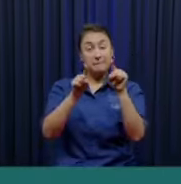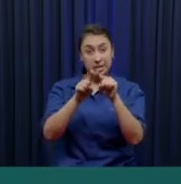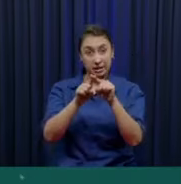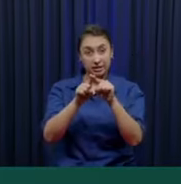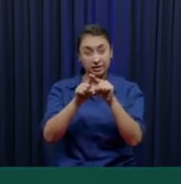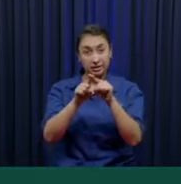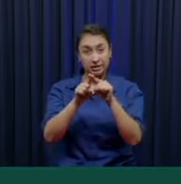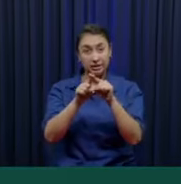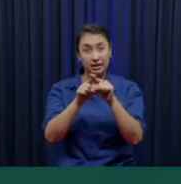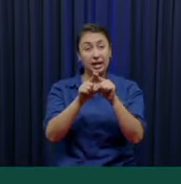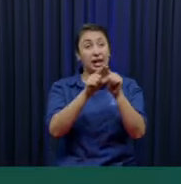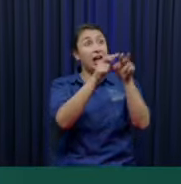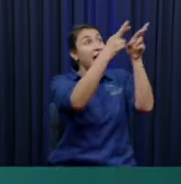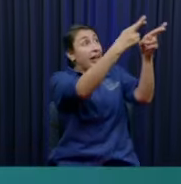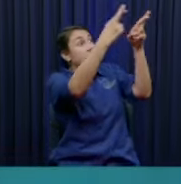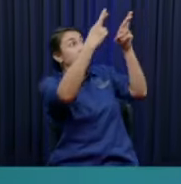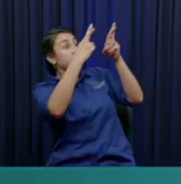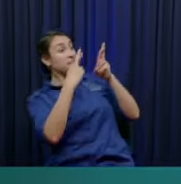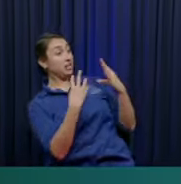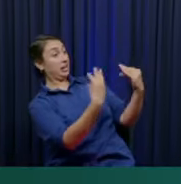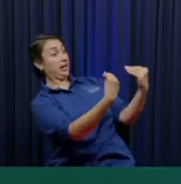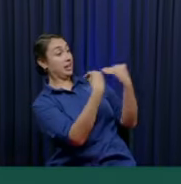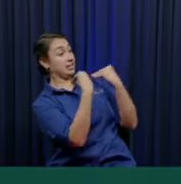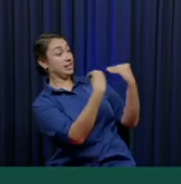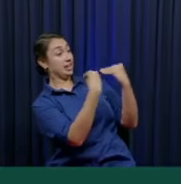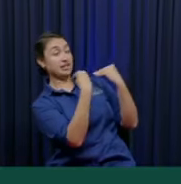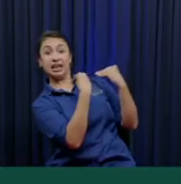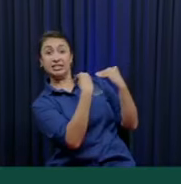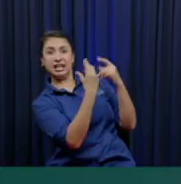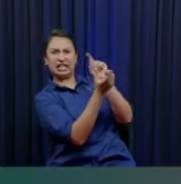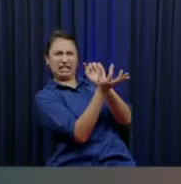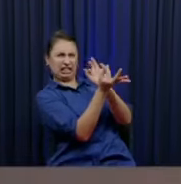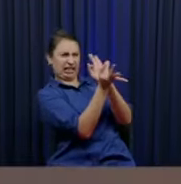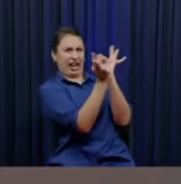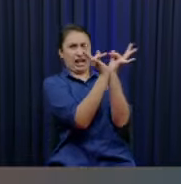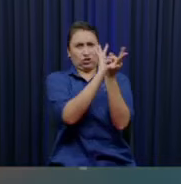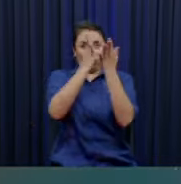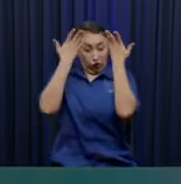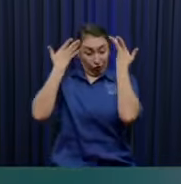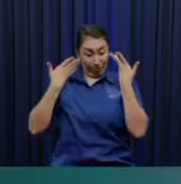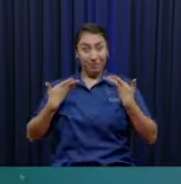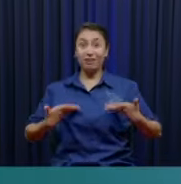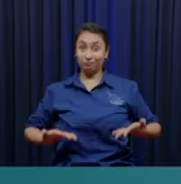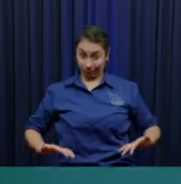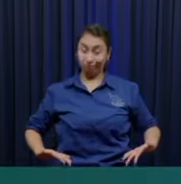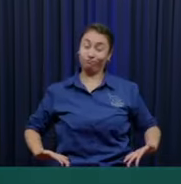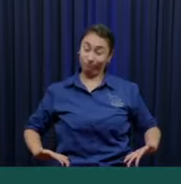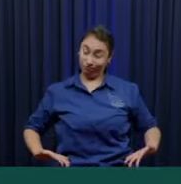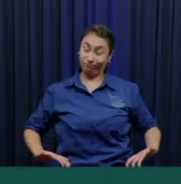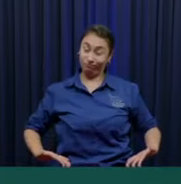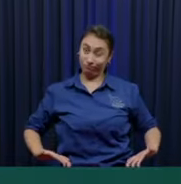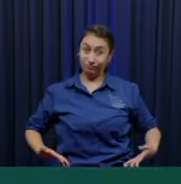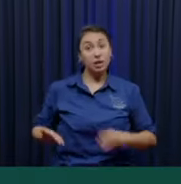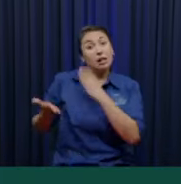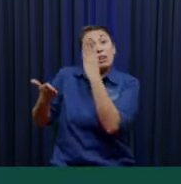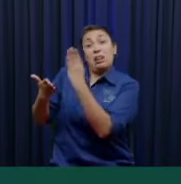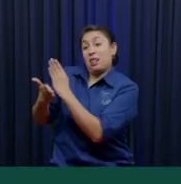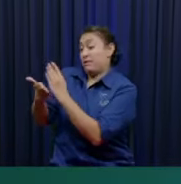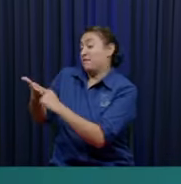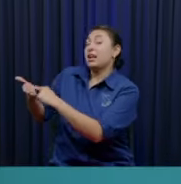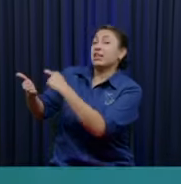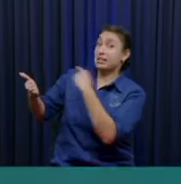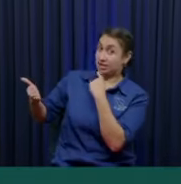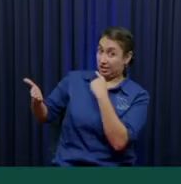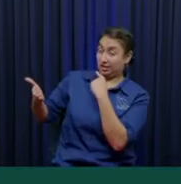Código Real Mateo 4:19 dice de la siguiente manera, y les dijo, venid en pos de mí y os transformaré